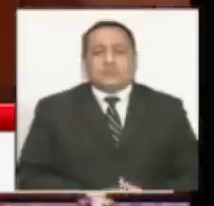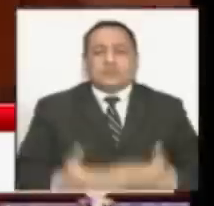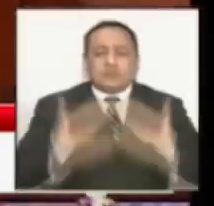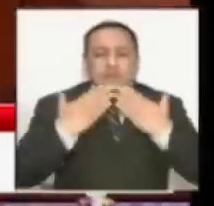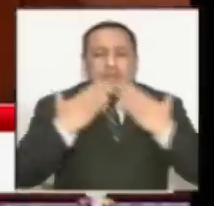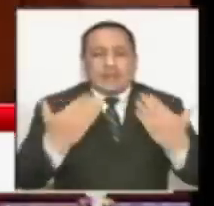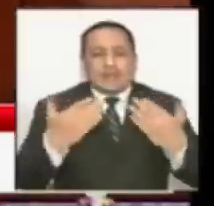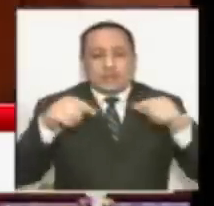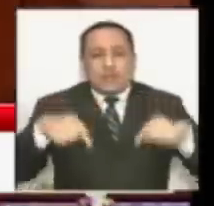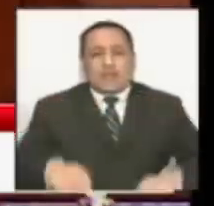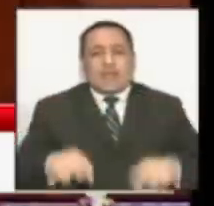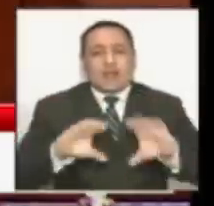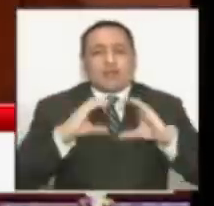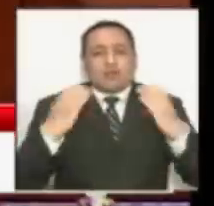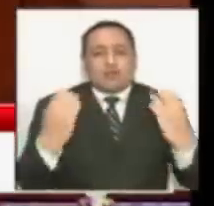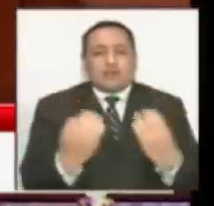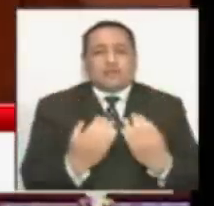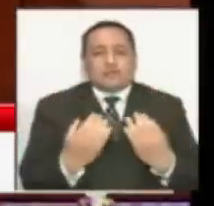Agradezco al Congreso,